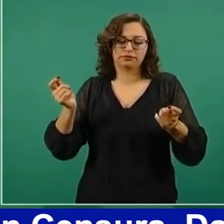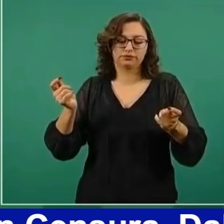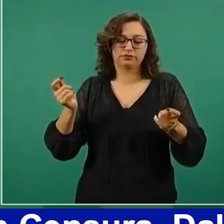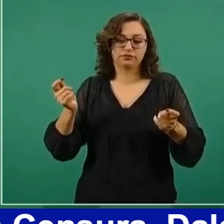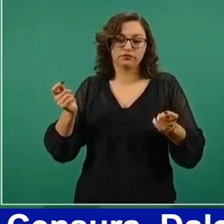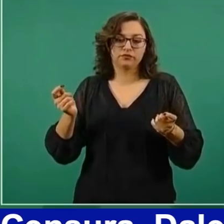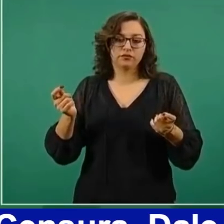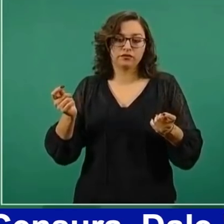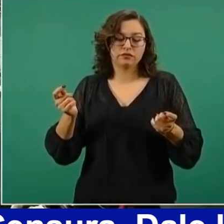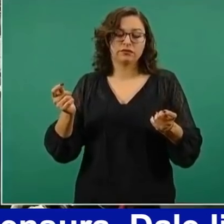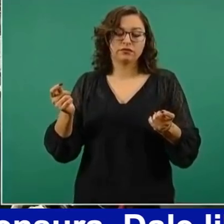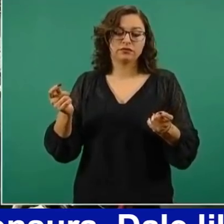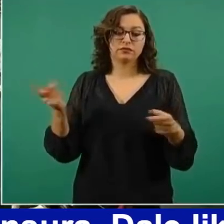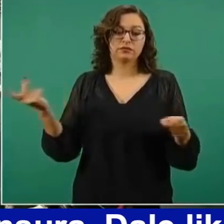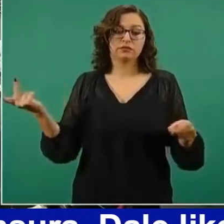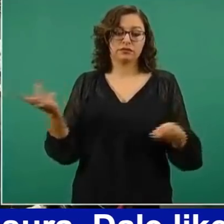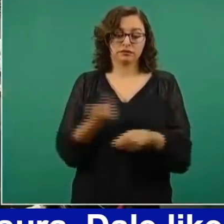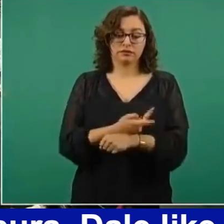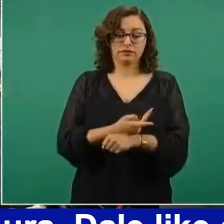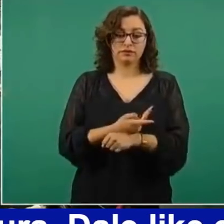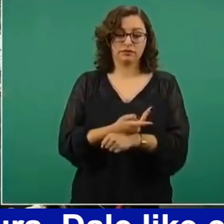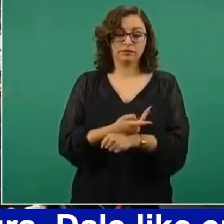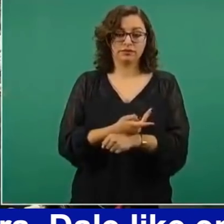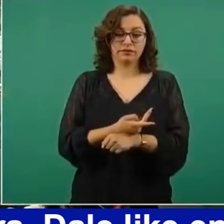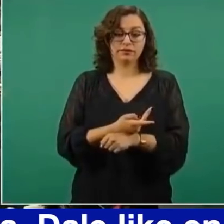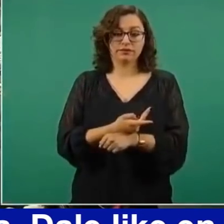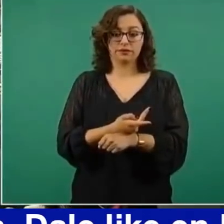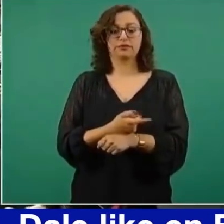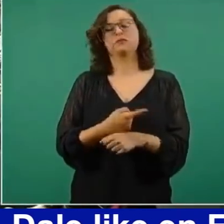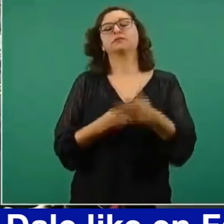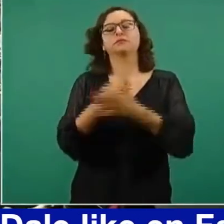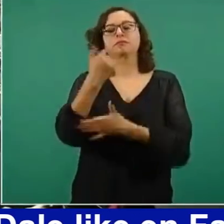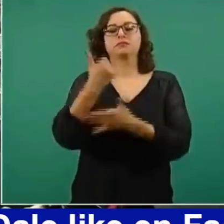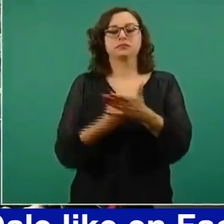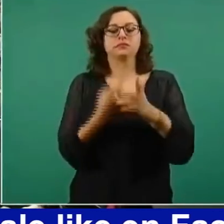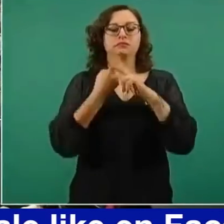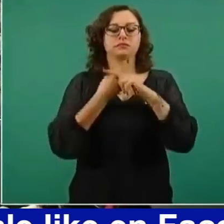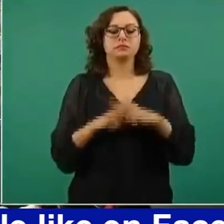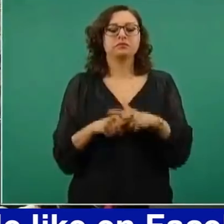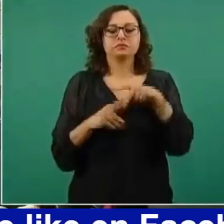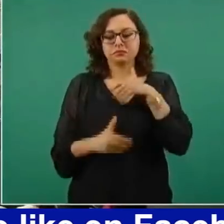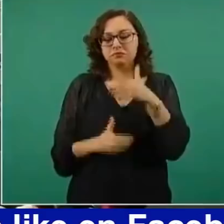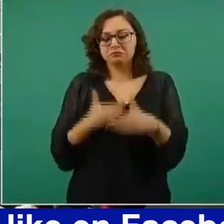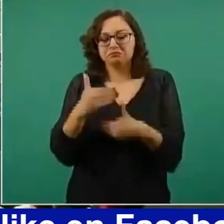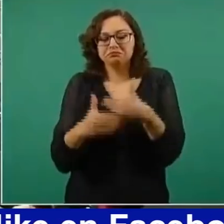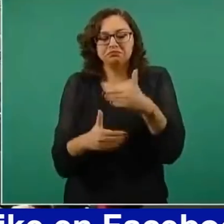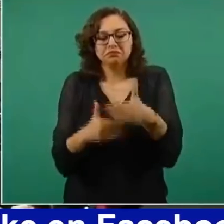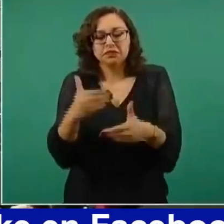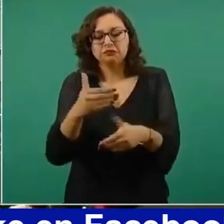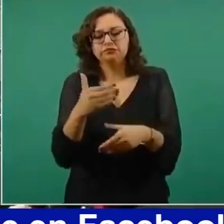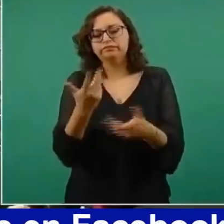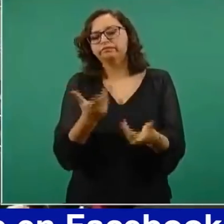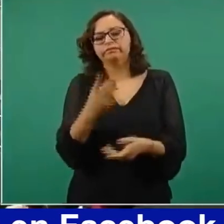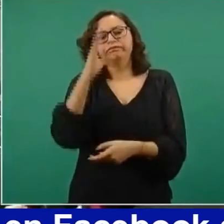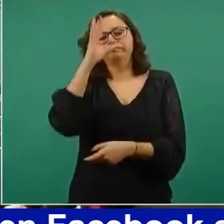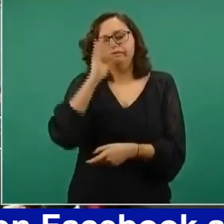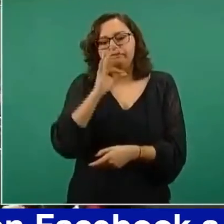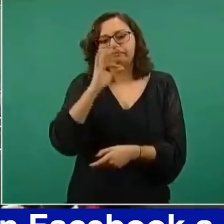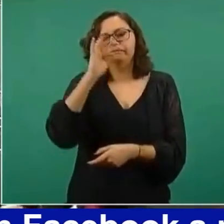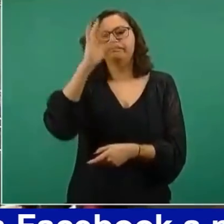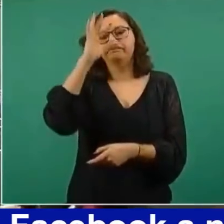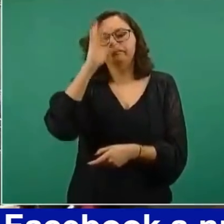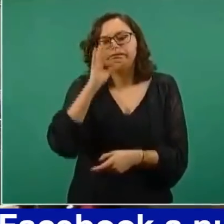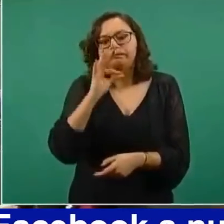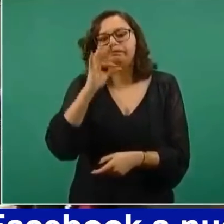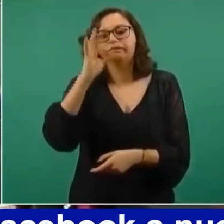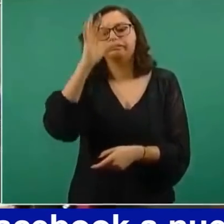ante el proceso de desarrollo de este proyecto se encontraron diversos obstáculos. Algunos tienen que ver efectivamente con